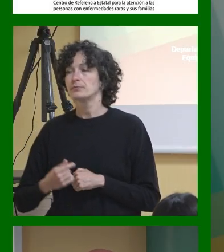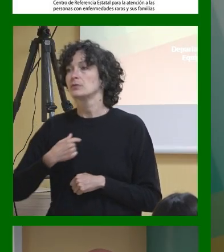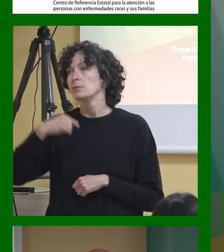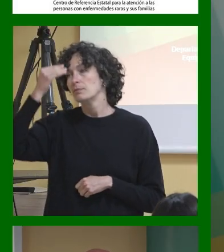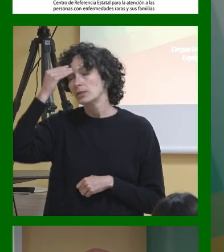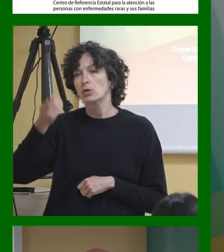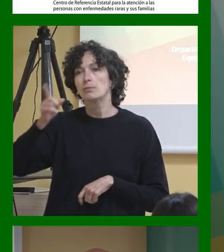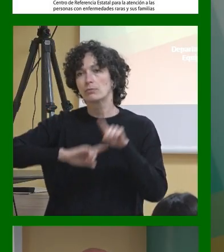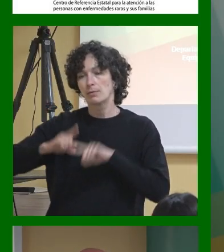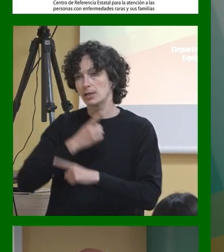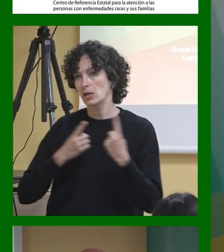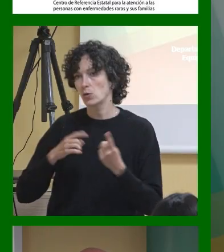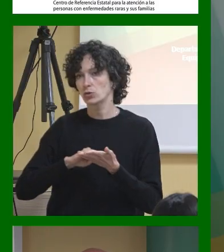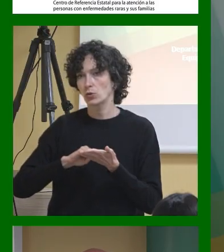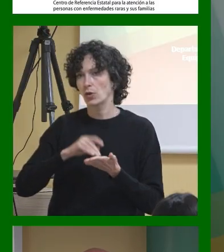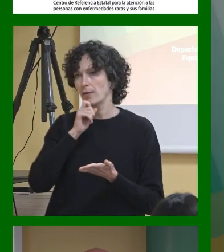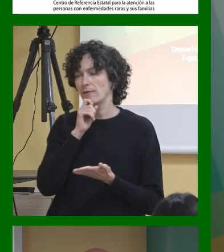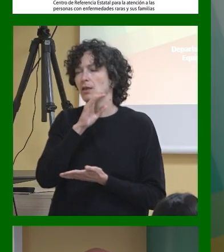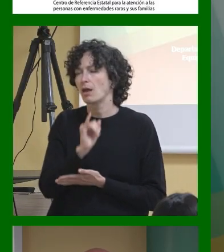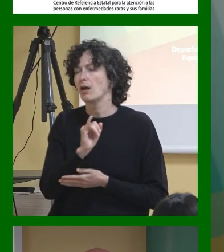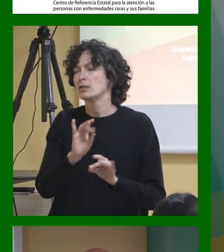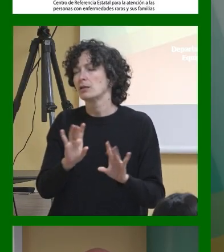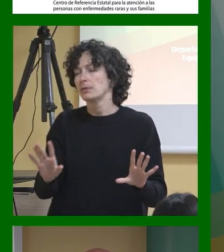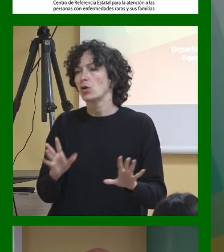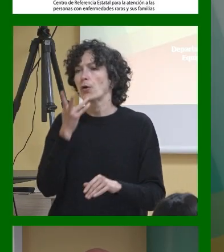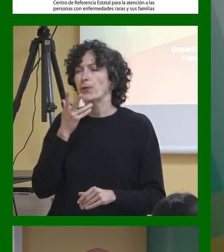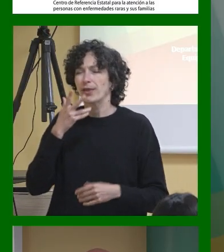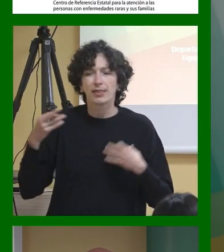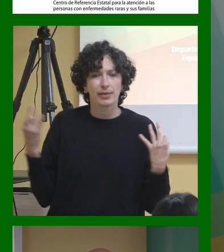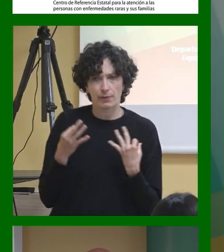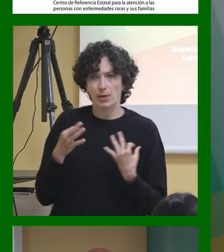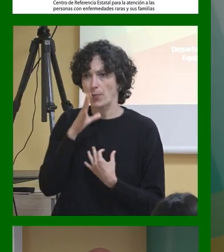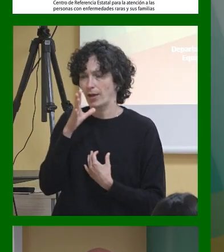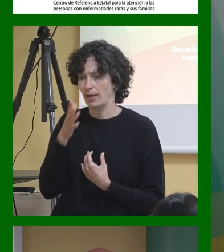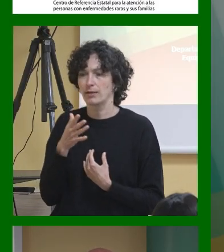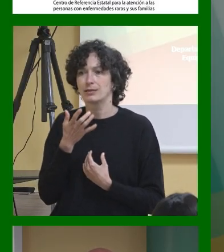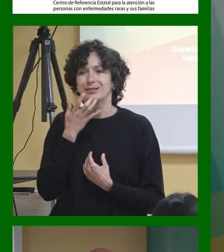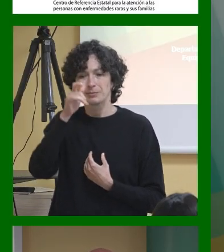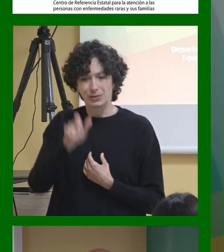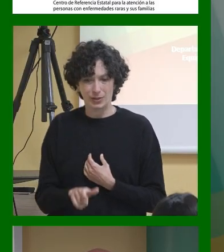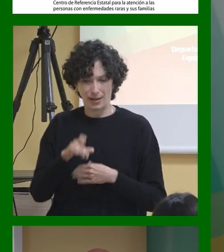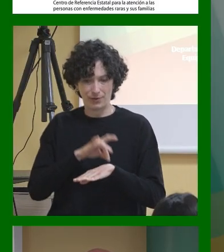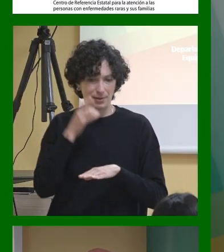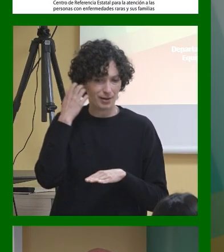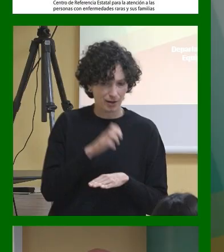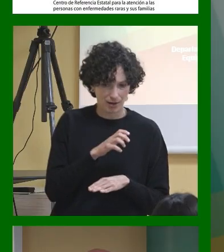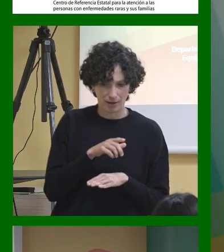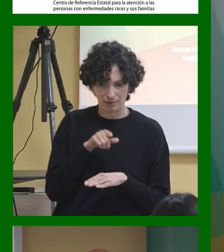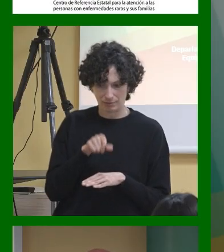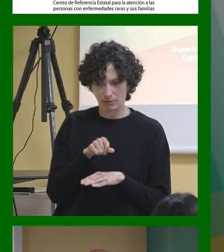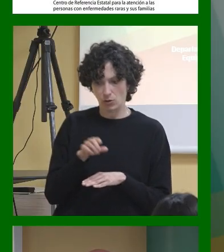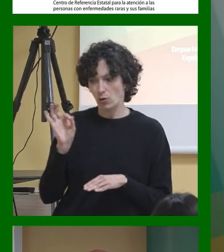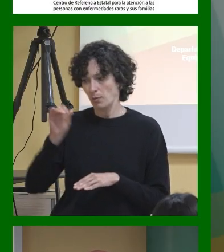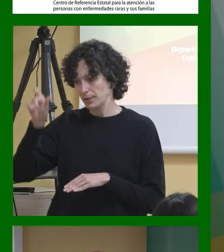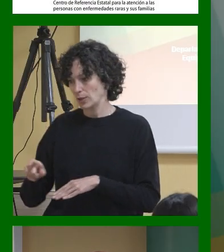problemas que tienen difícil solución, pero que hay que conocerlos porque no es lo mismo trabajar con una persona con una enfermedad poco frecuente que trabajar con una